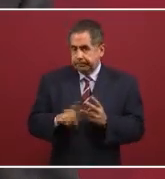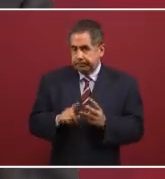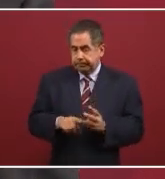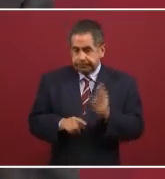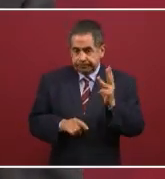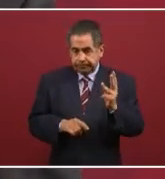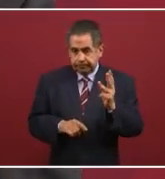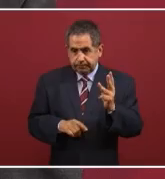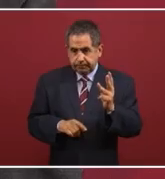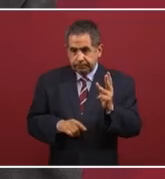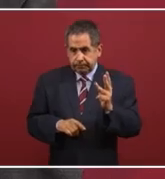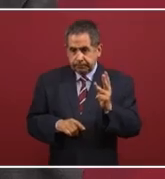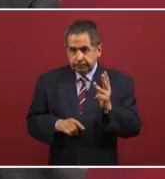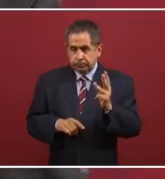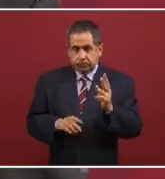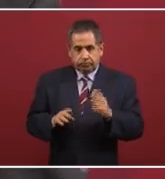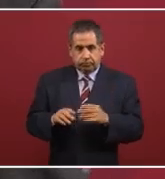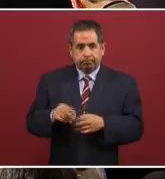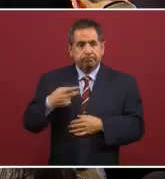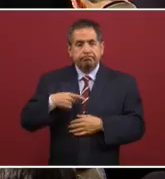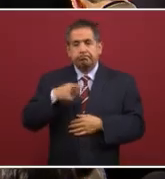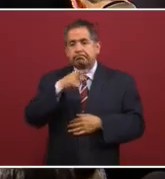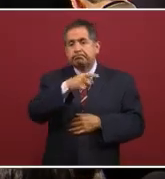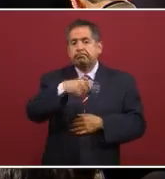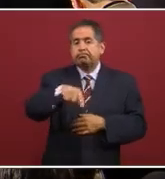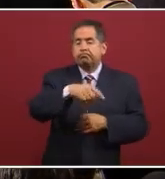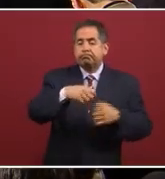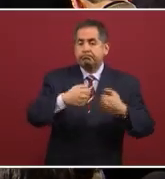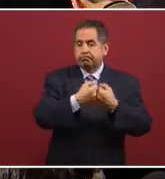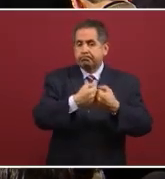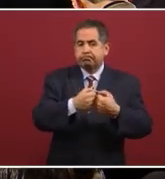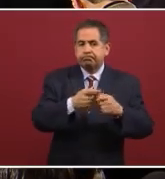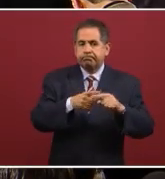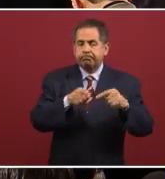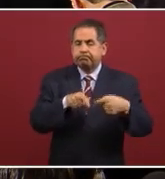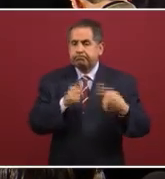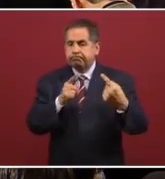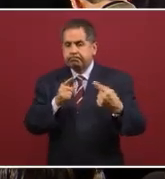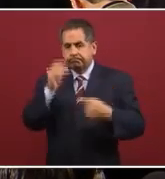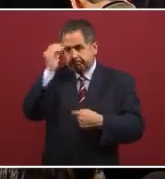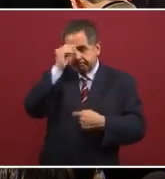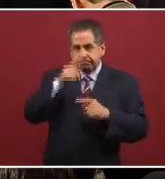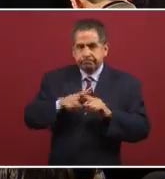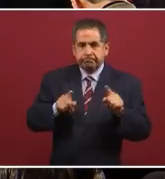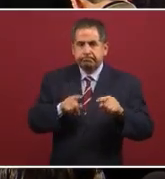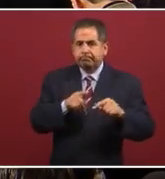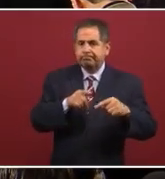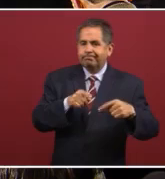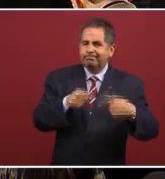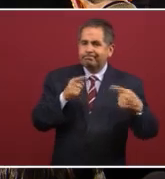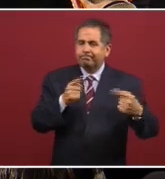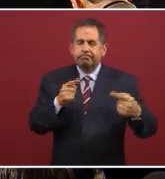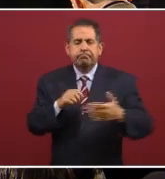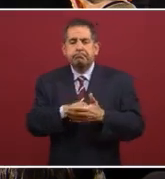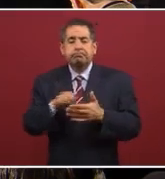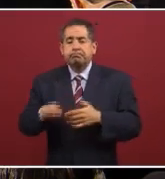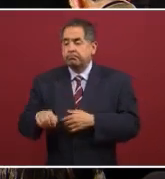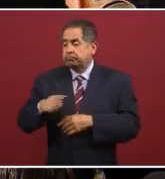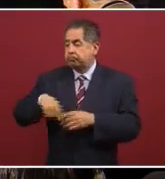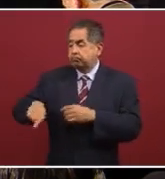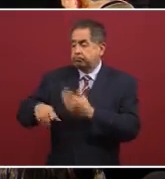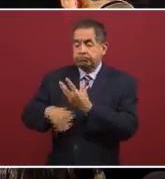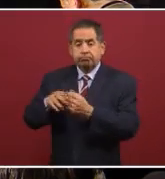la diferenciación de su personal, porque argumentan varios problemas, uno de ellos es la atención a migrantes, etcétera.